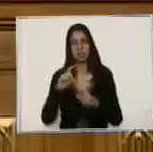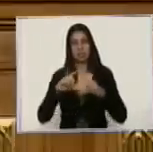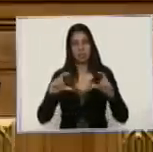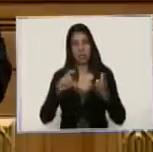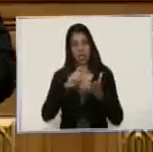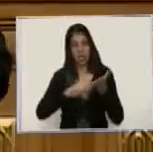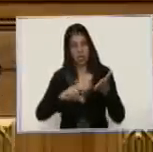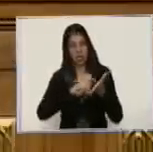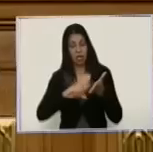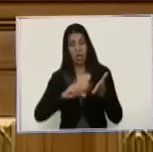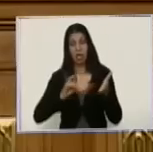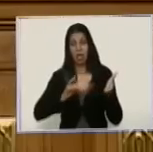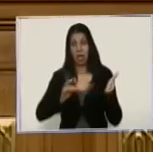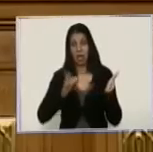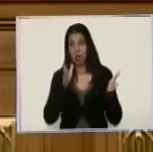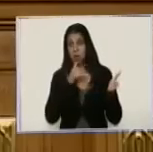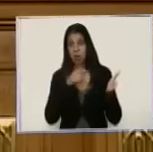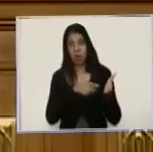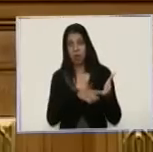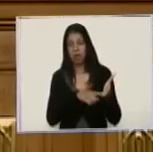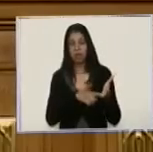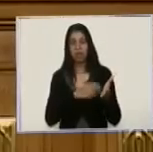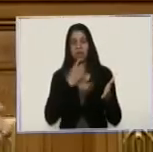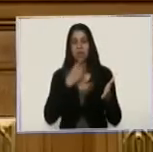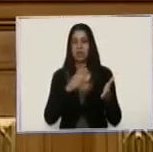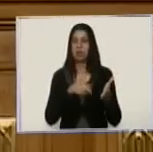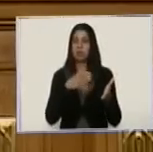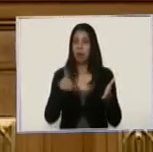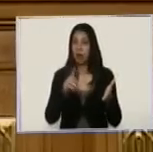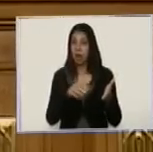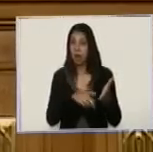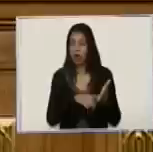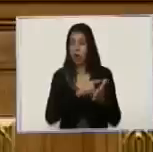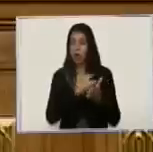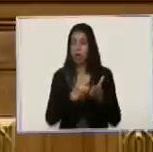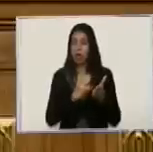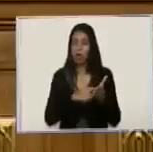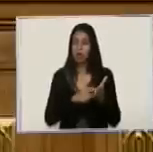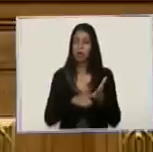dijo. Para no adelantarme, él lo ha mencionado.